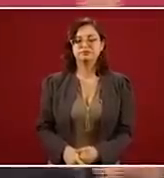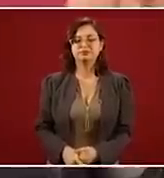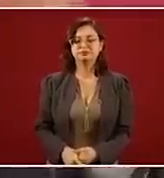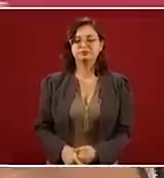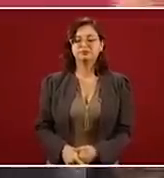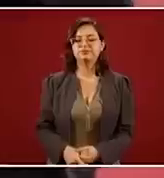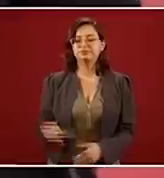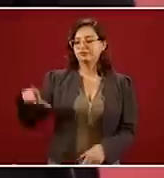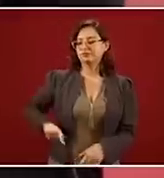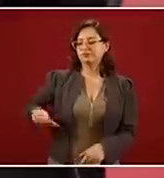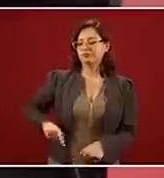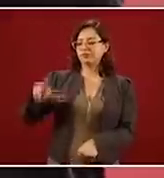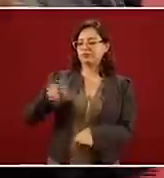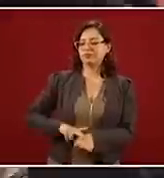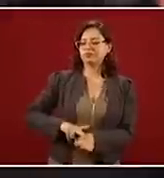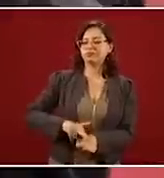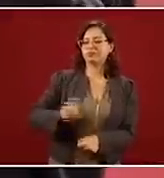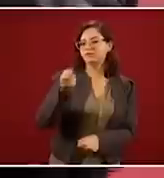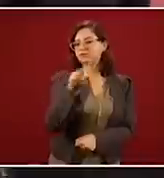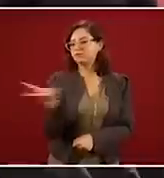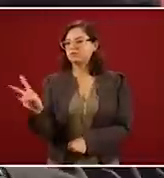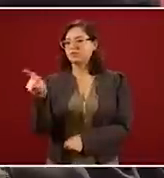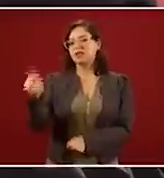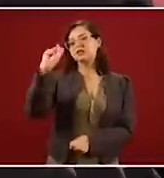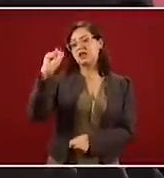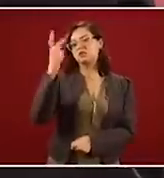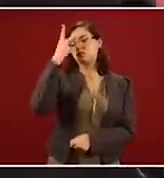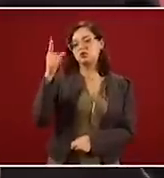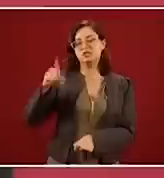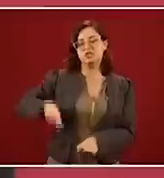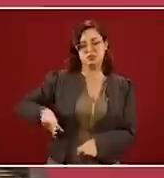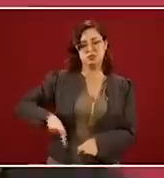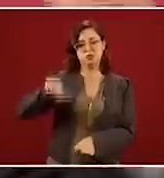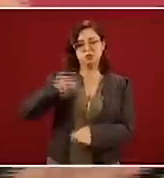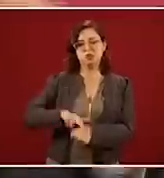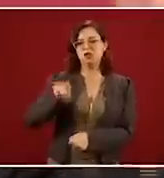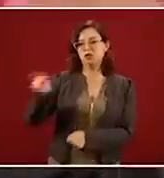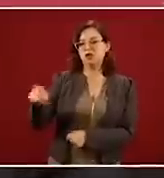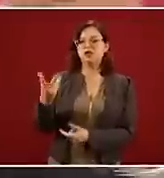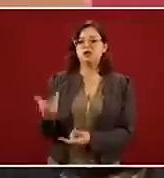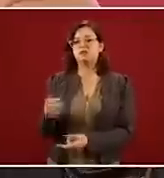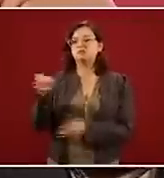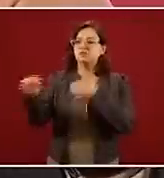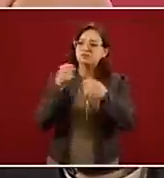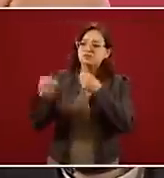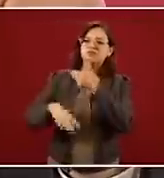a los gobernadores, una vez un gobernador de San Luis Potosí tenía en la cárcel a un